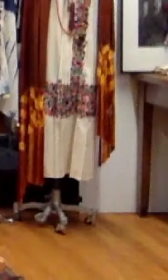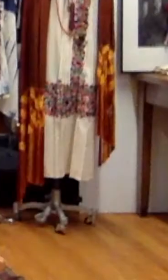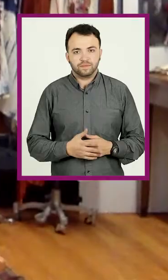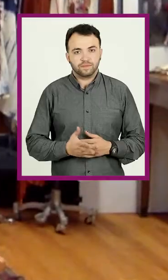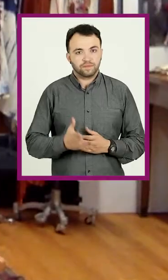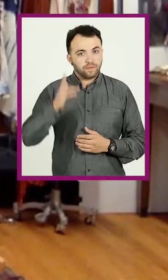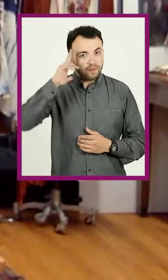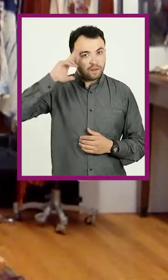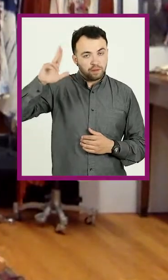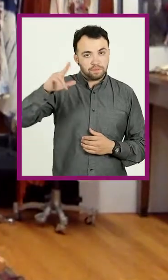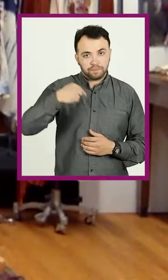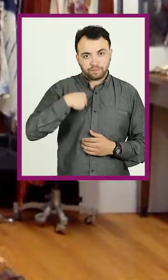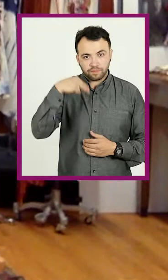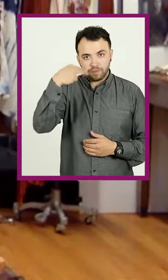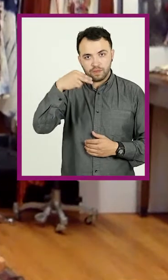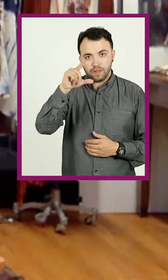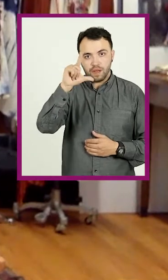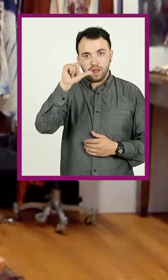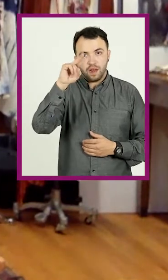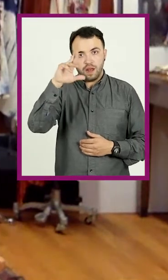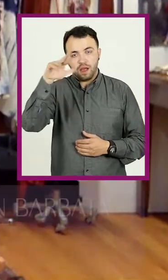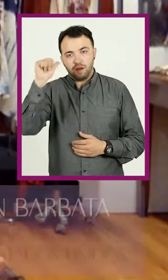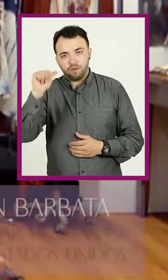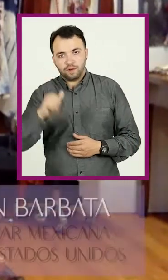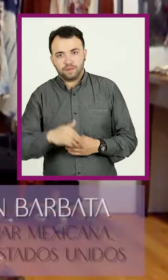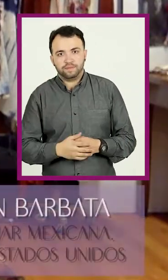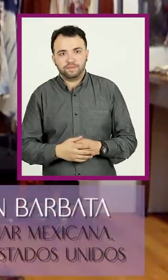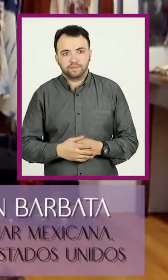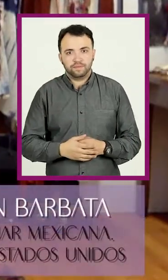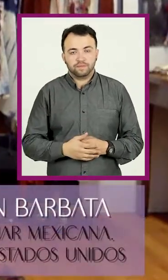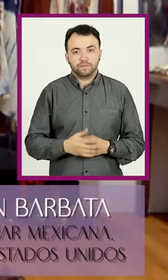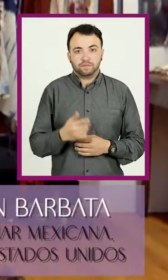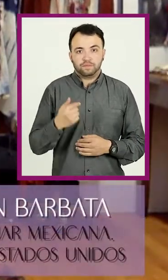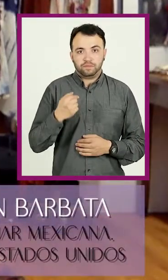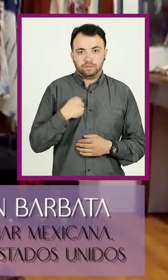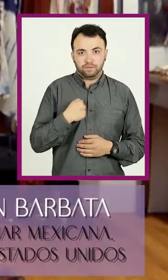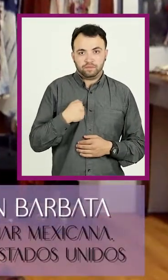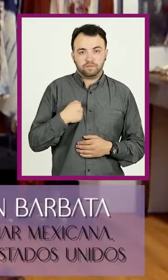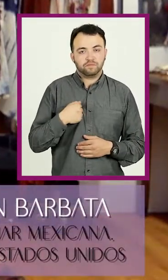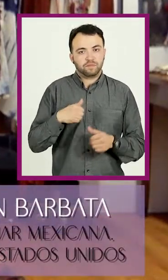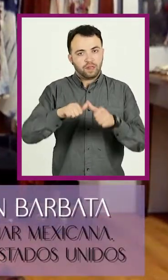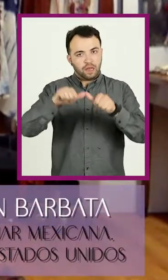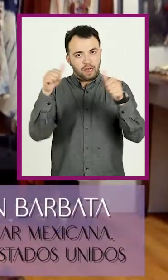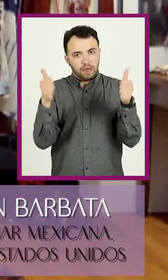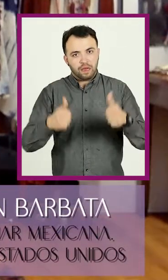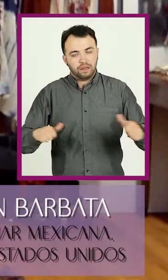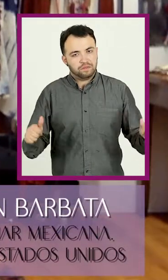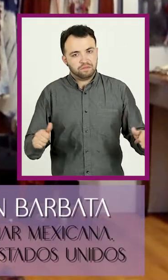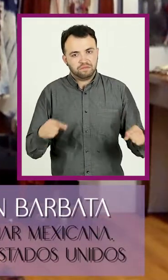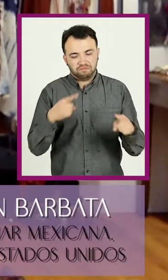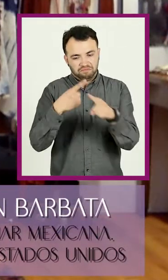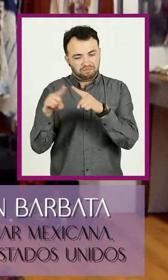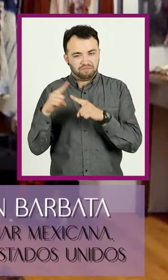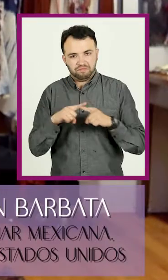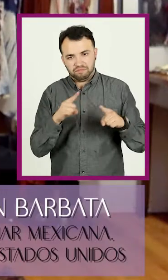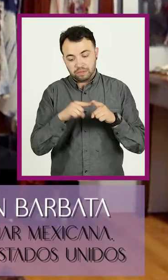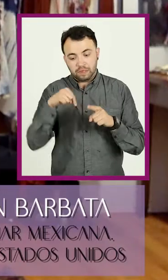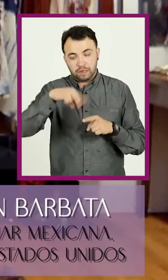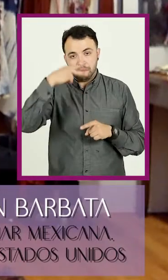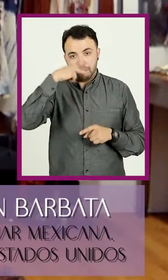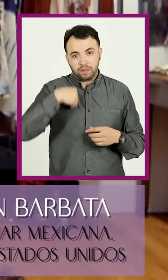Hola, mi nombre es Laura Anderson Barbata. Soy artista transdisciplinar mexicana y me